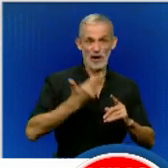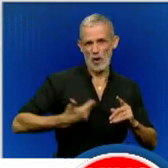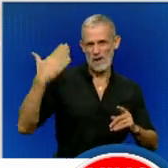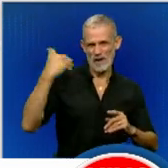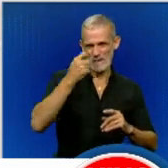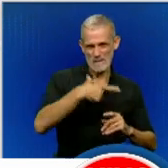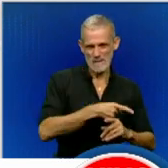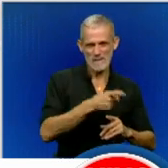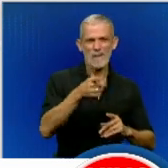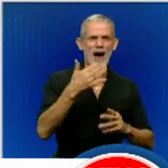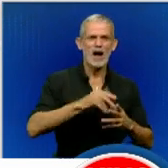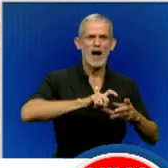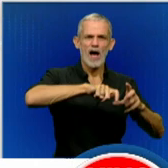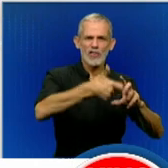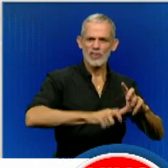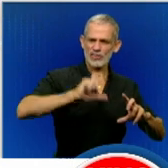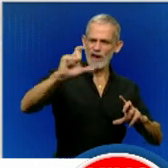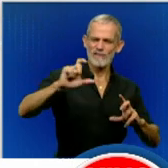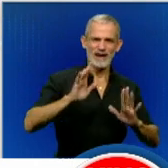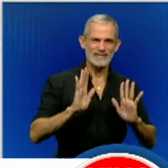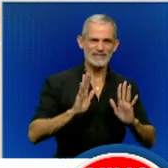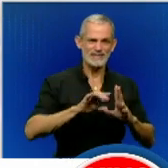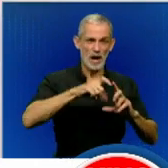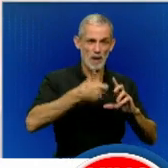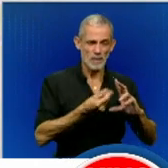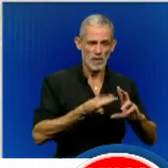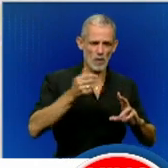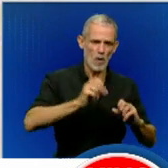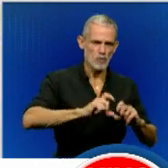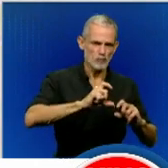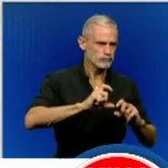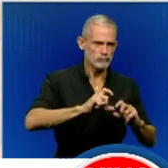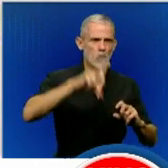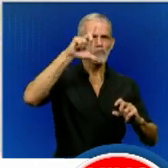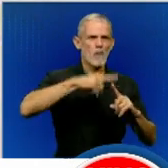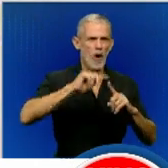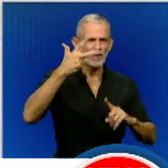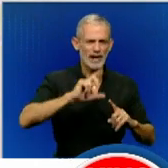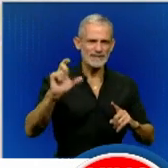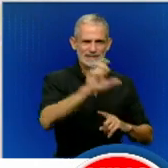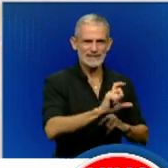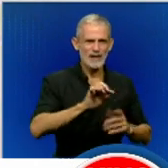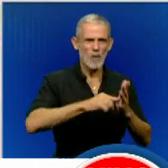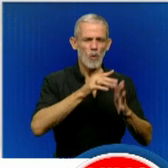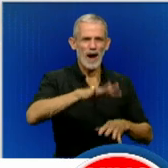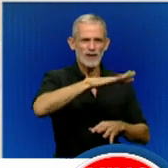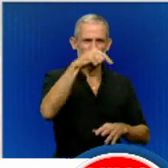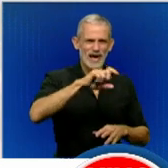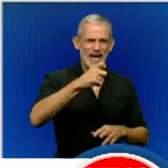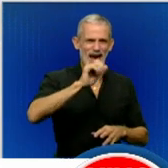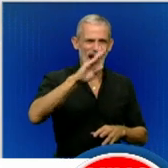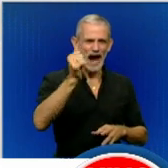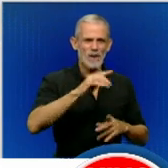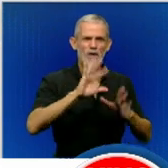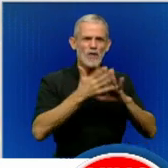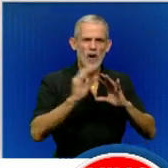se hizo una transferencia de recursos tres veces más de lo que le correspondía a la ciudad autónoma de buenos aires bajo un esquema